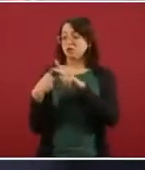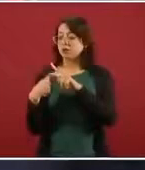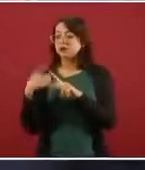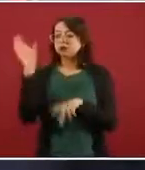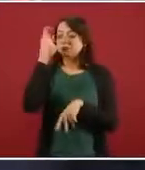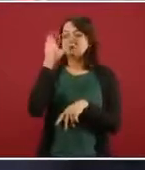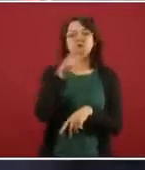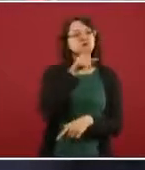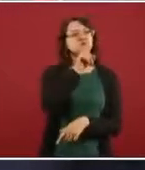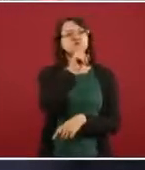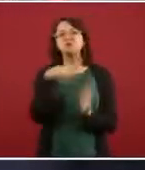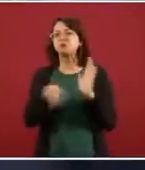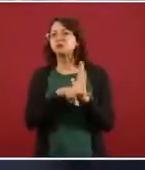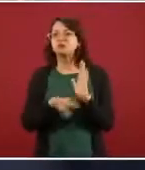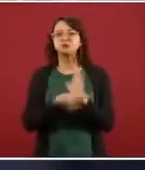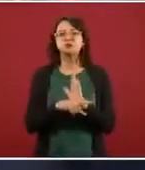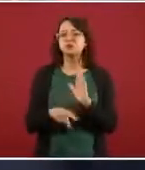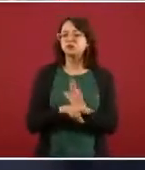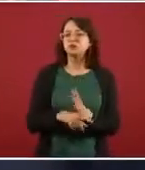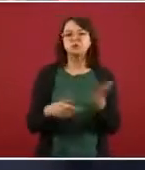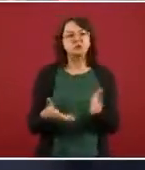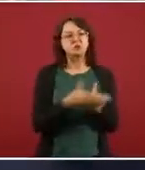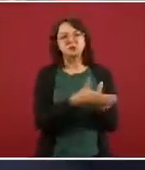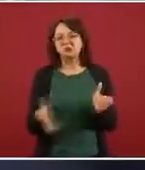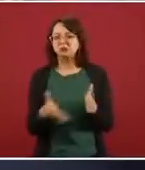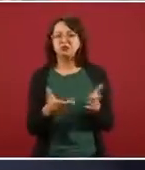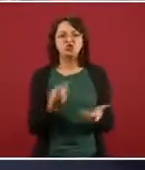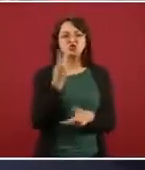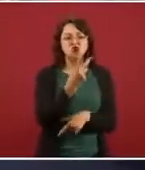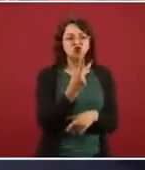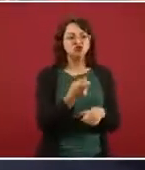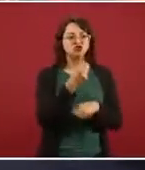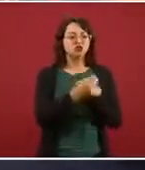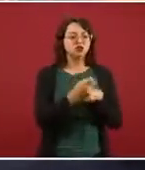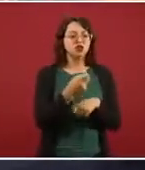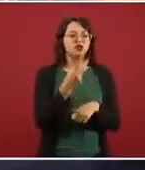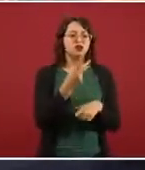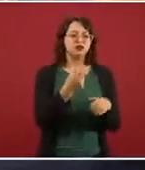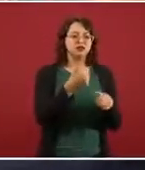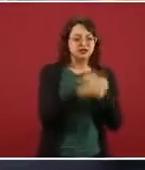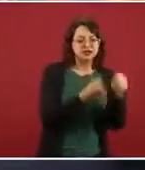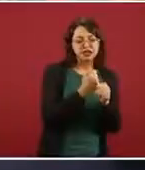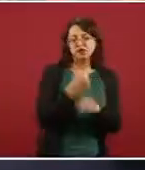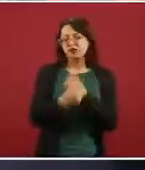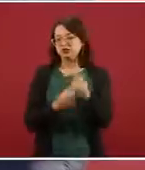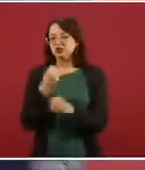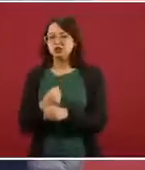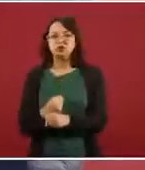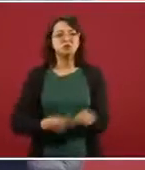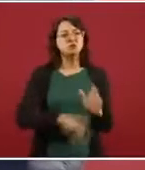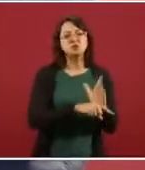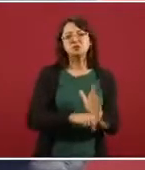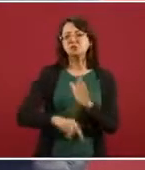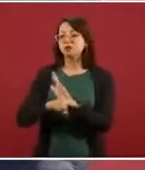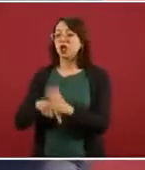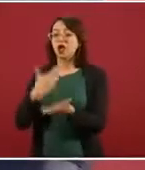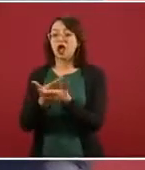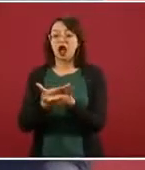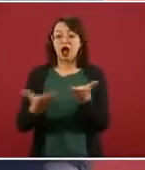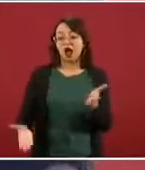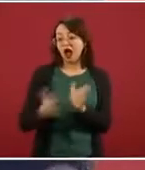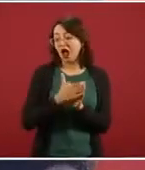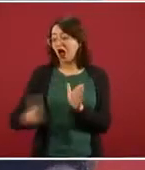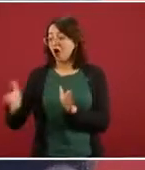de esto y qué podría hacerse en este sexenio para cambiar estos indicadores? Pues yo no